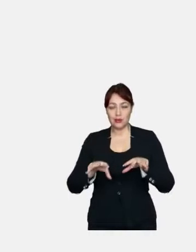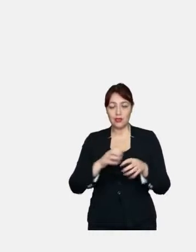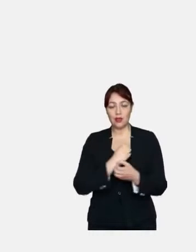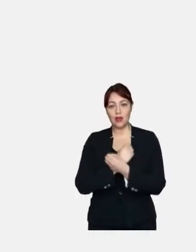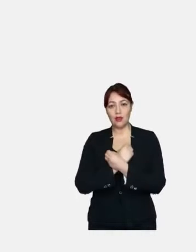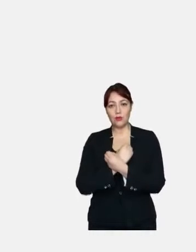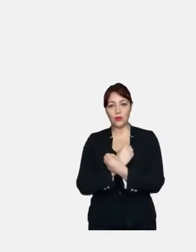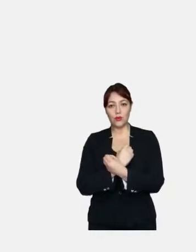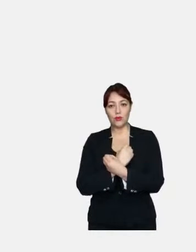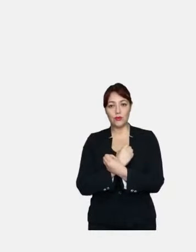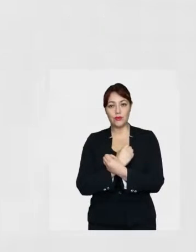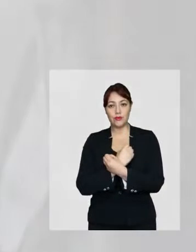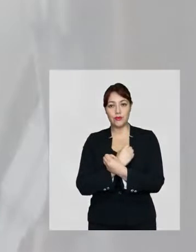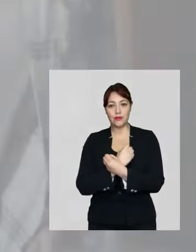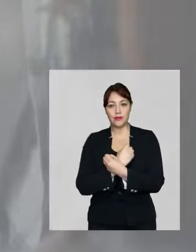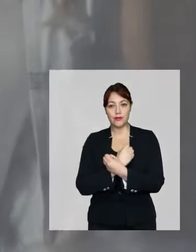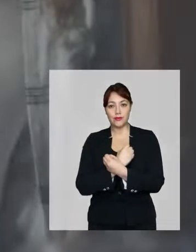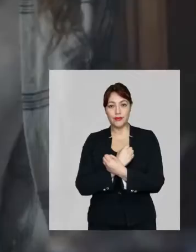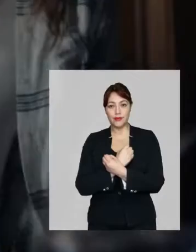amor.